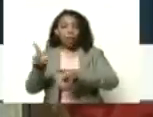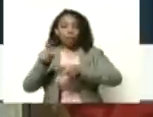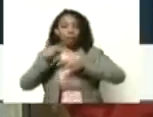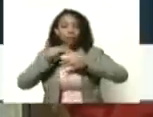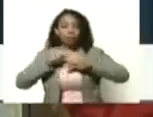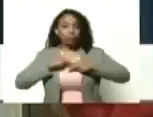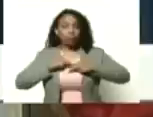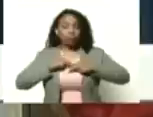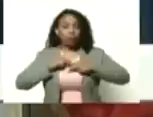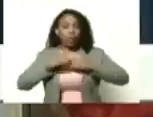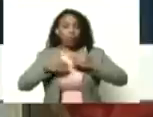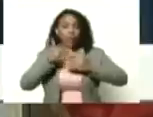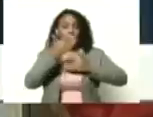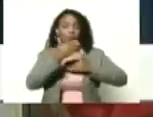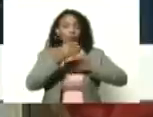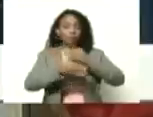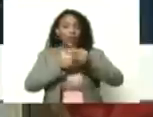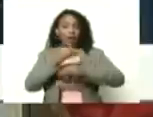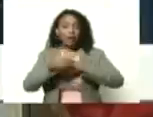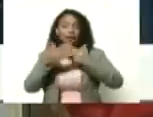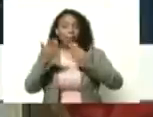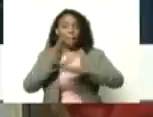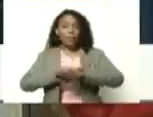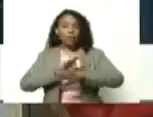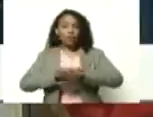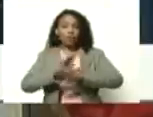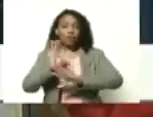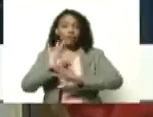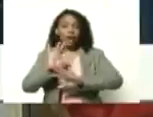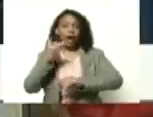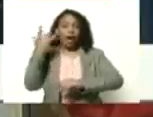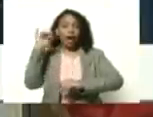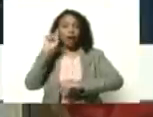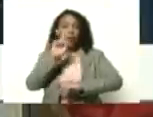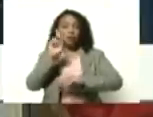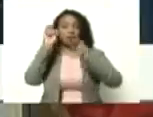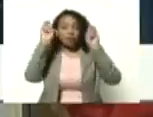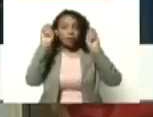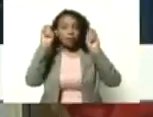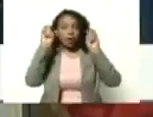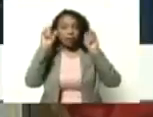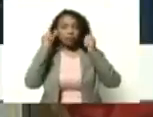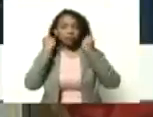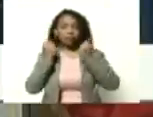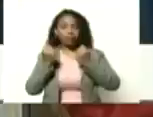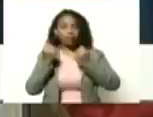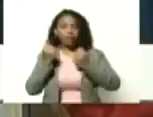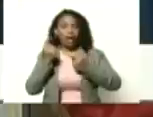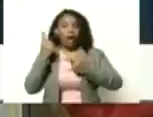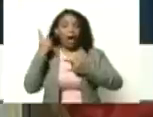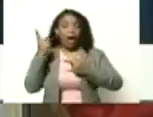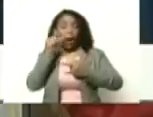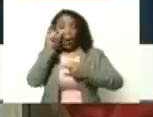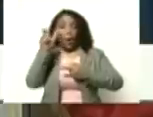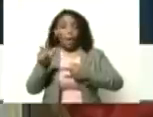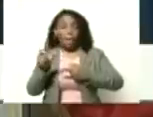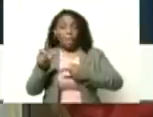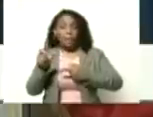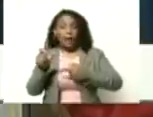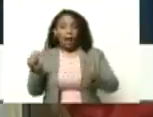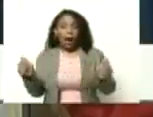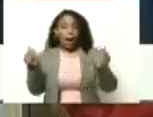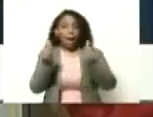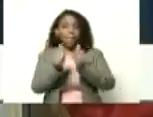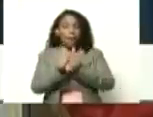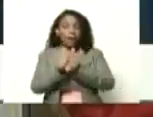luego de admitir los hechos que ya tenemos un elemento fulminante bleu en castellano amante de